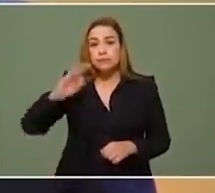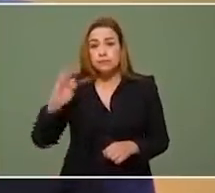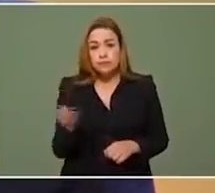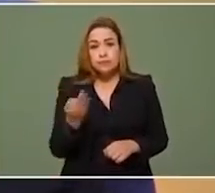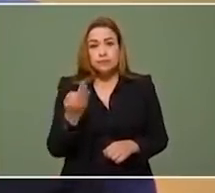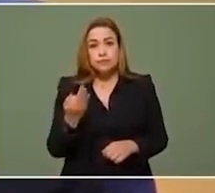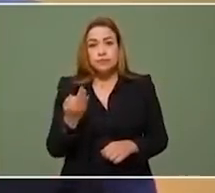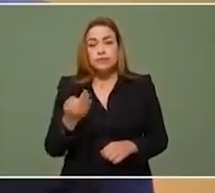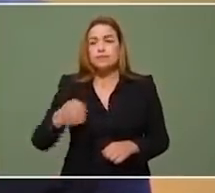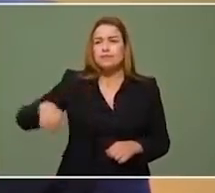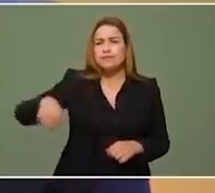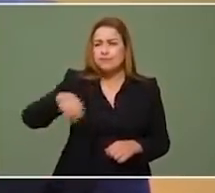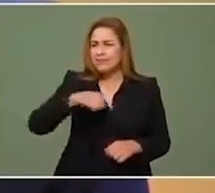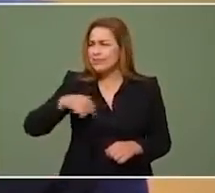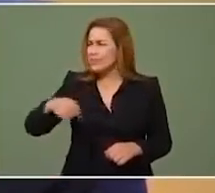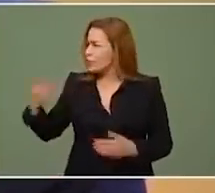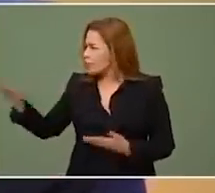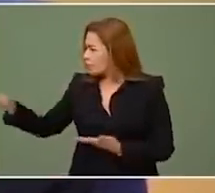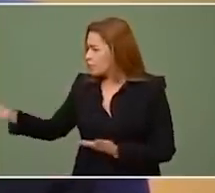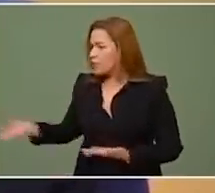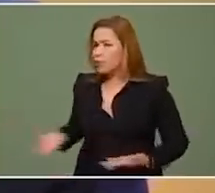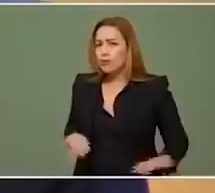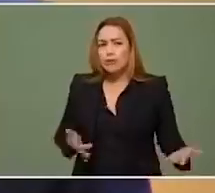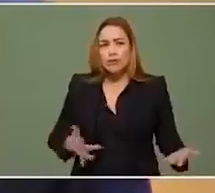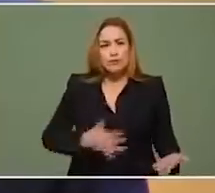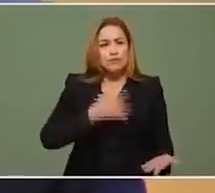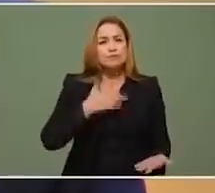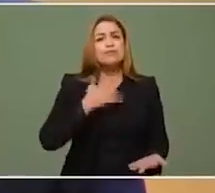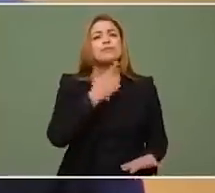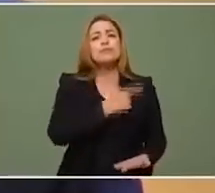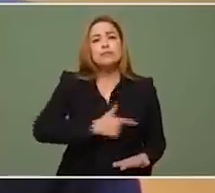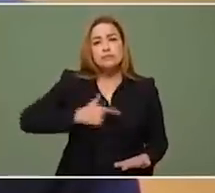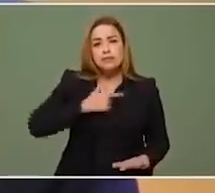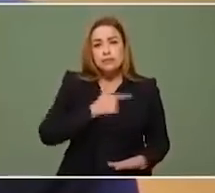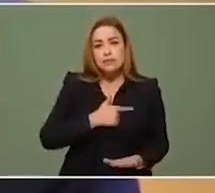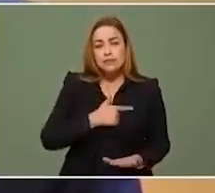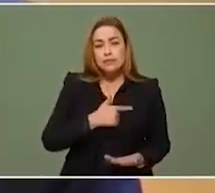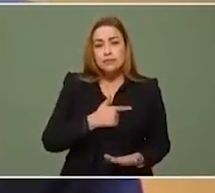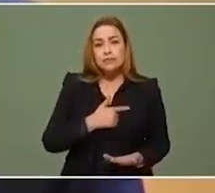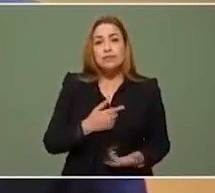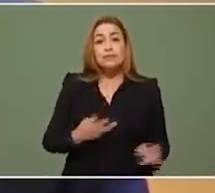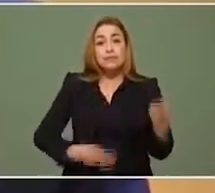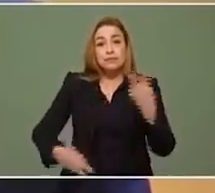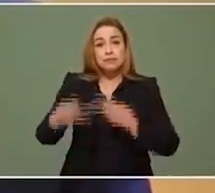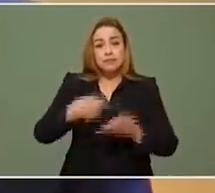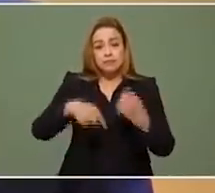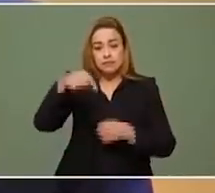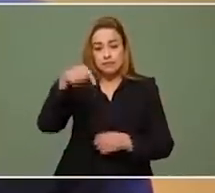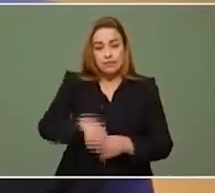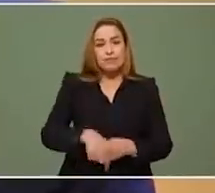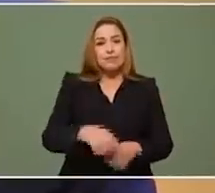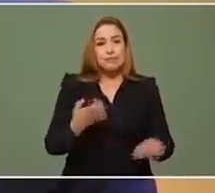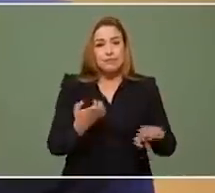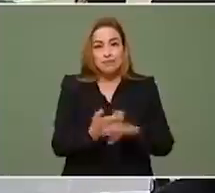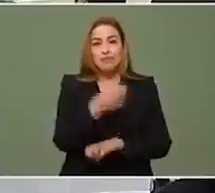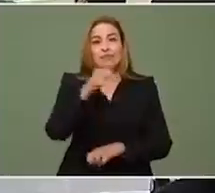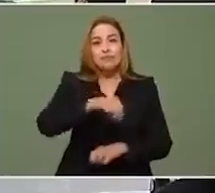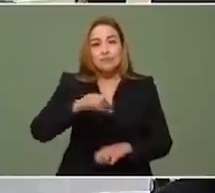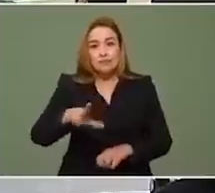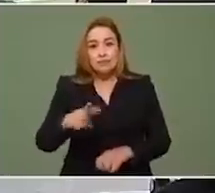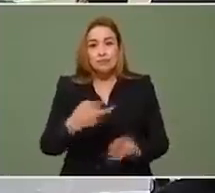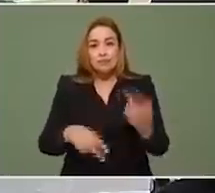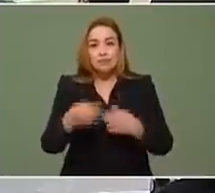nos da mucho gusto estar aquí en nuevo león con ustedes y vamos